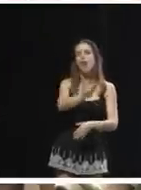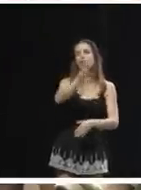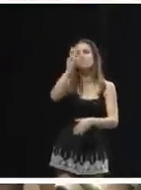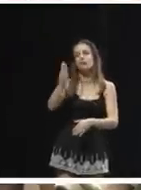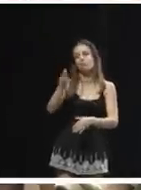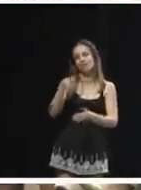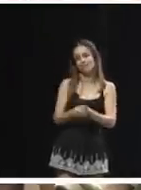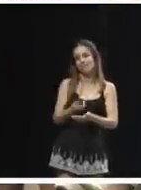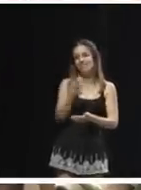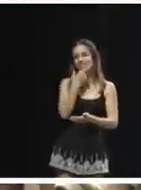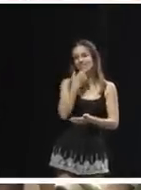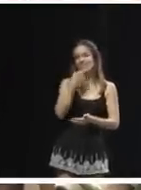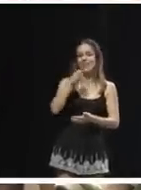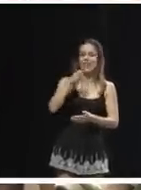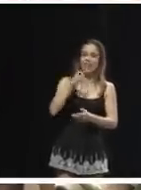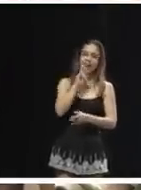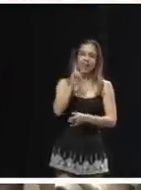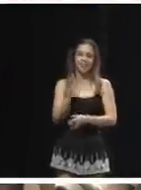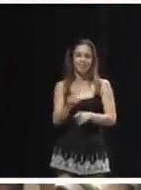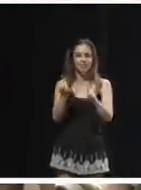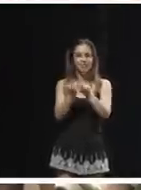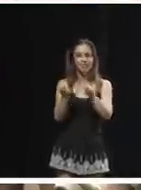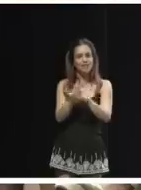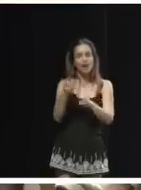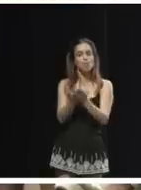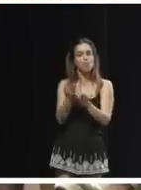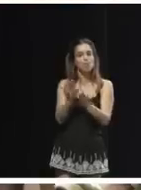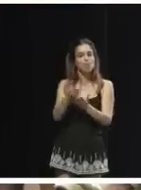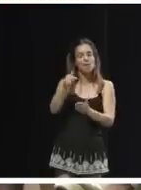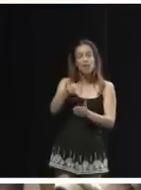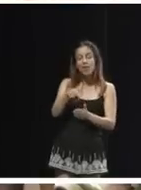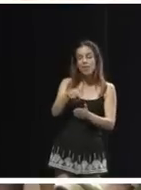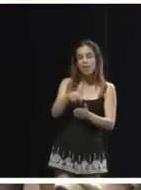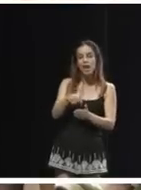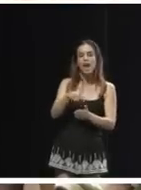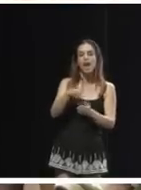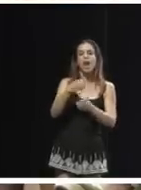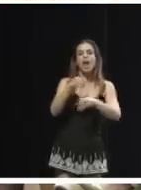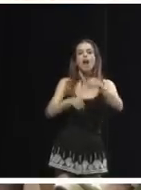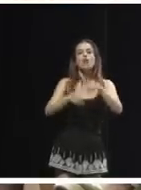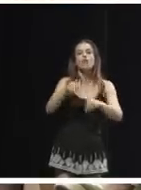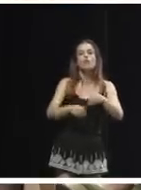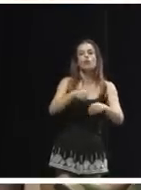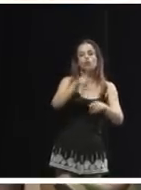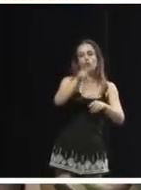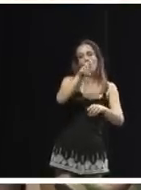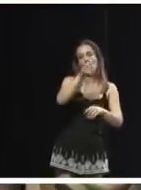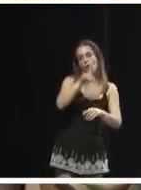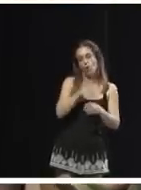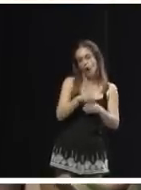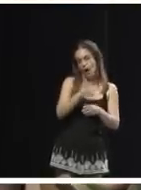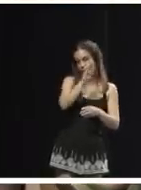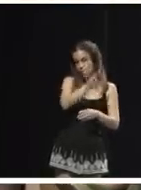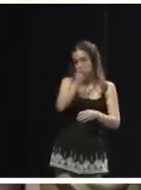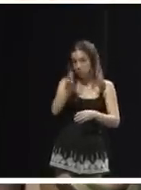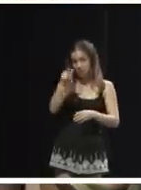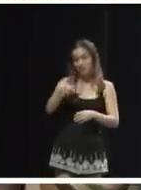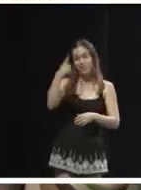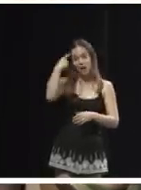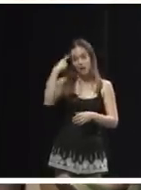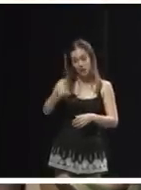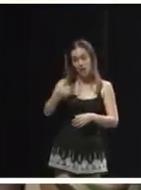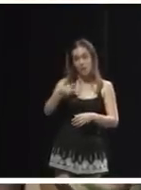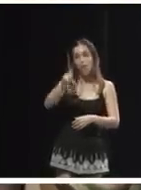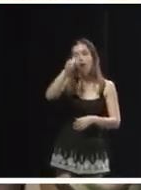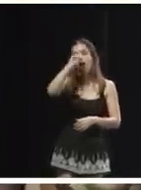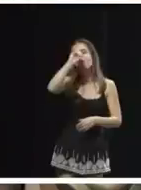las eléctricas piden el voto para el Partido Popular, sabemos muy bien a quién defiende Alberto Núñez Feijóo. Salid a votar el 23